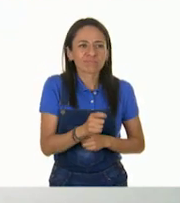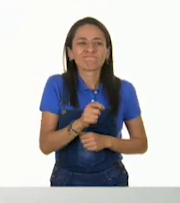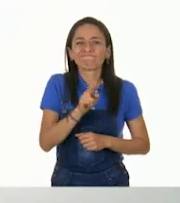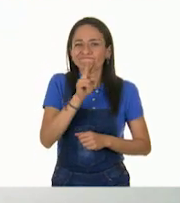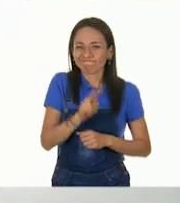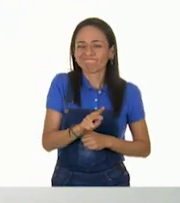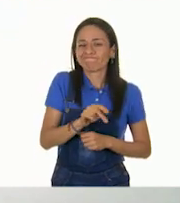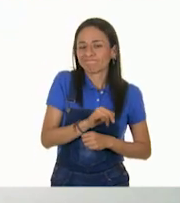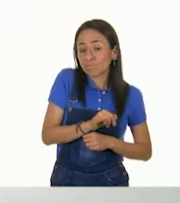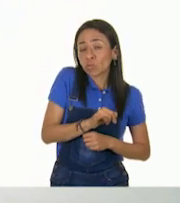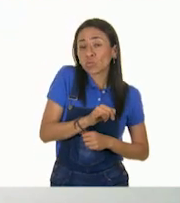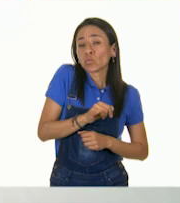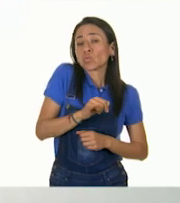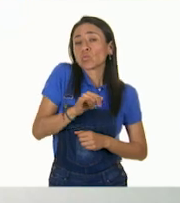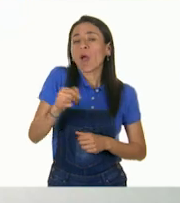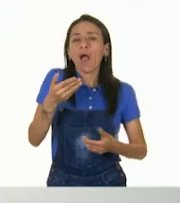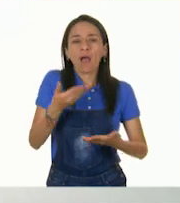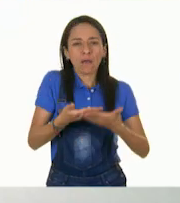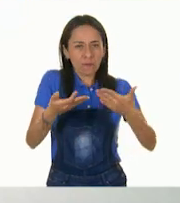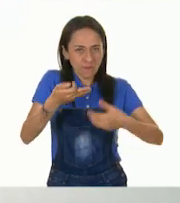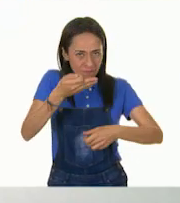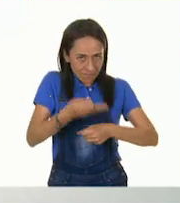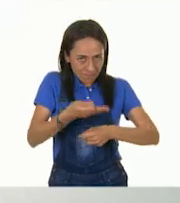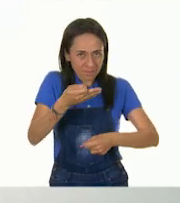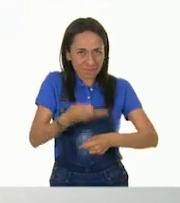vamos a ir hacia la izquierda